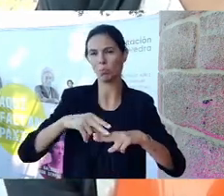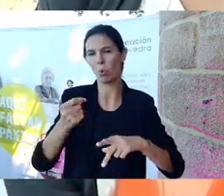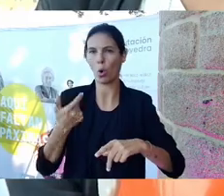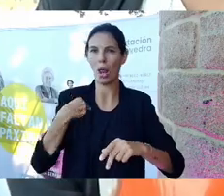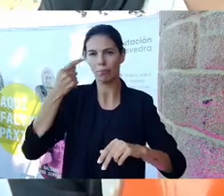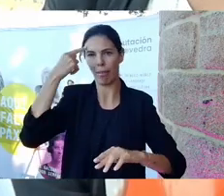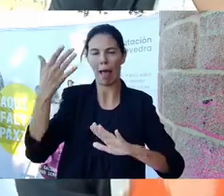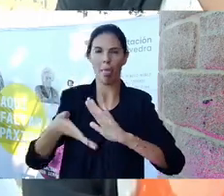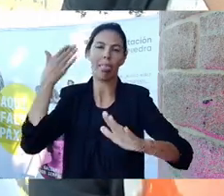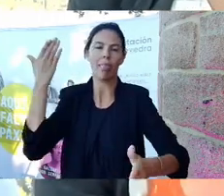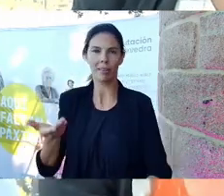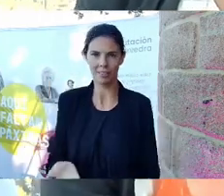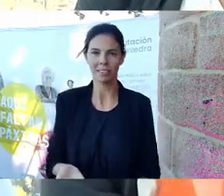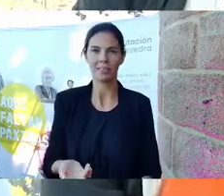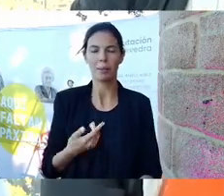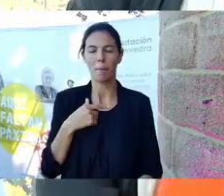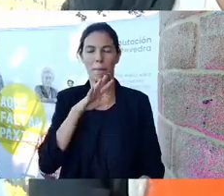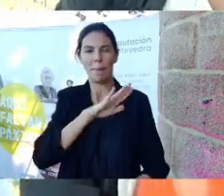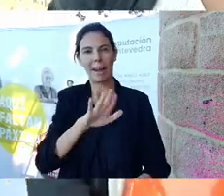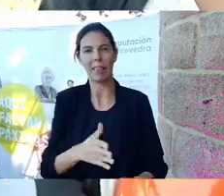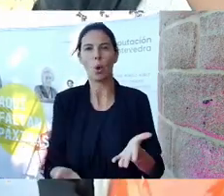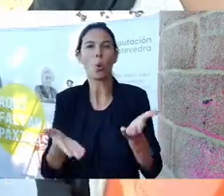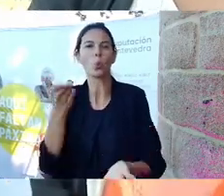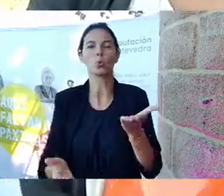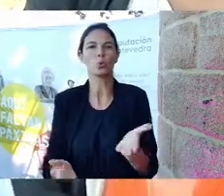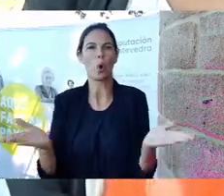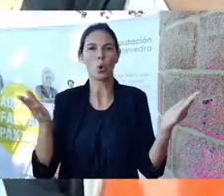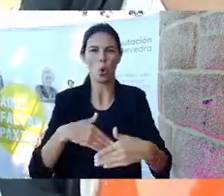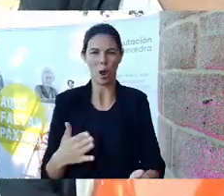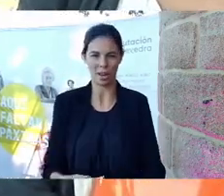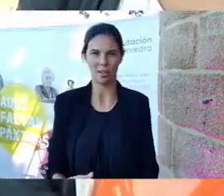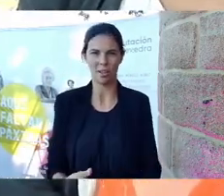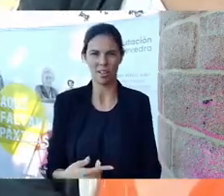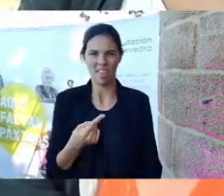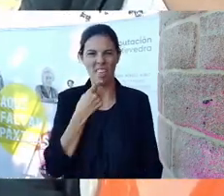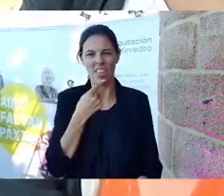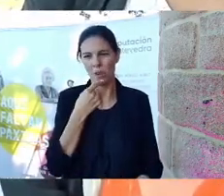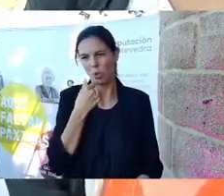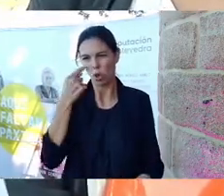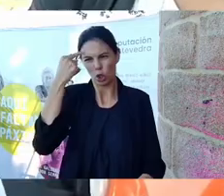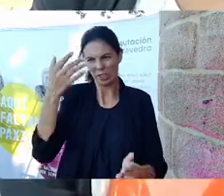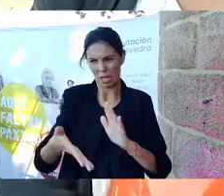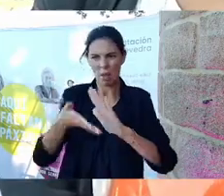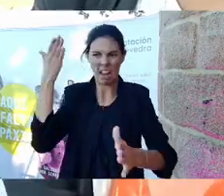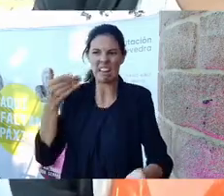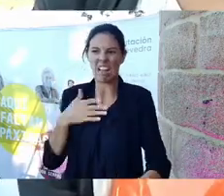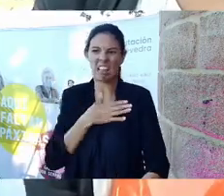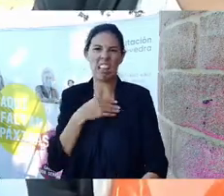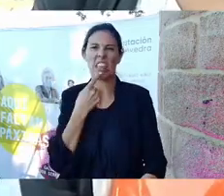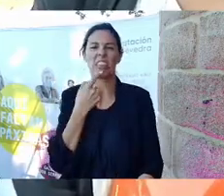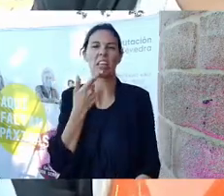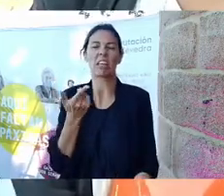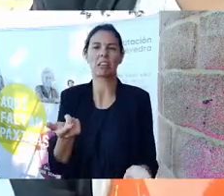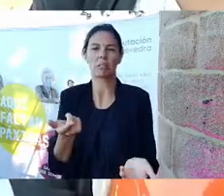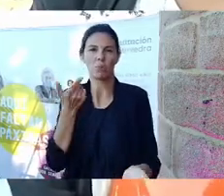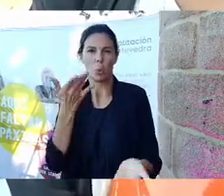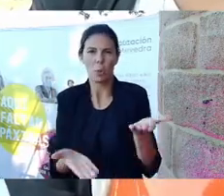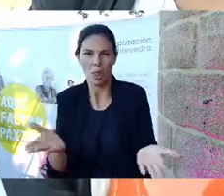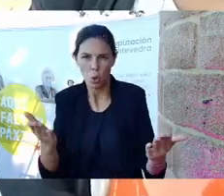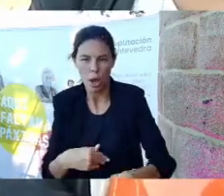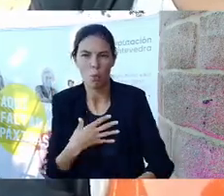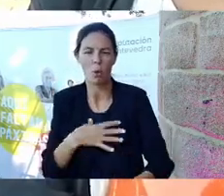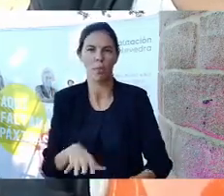Doña Urraca, La Temeraria, ¿no? Qué injusto, qué totalmente injusto, porque temeraria nada. Podríamos